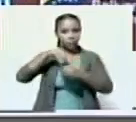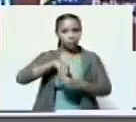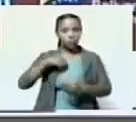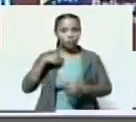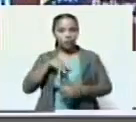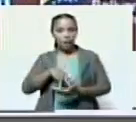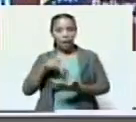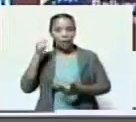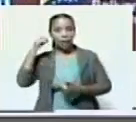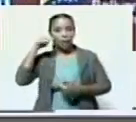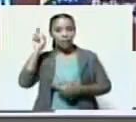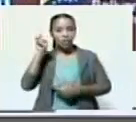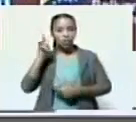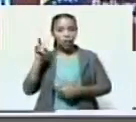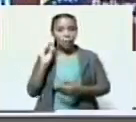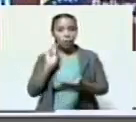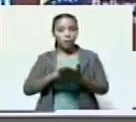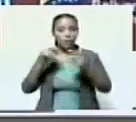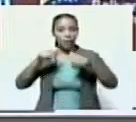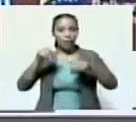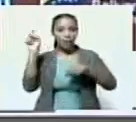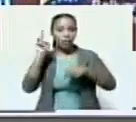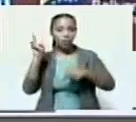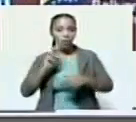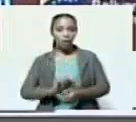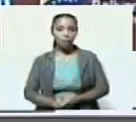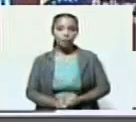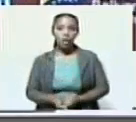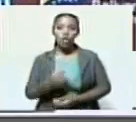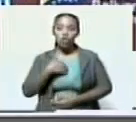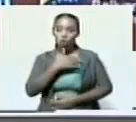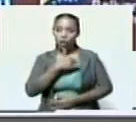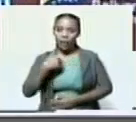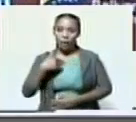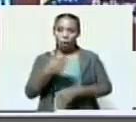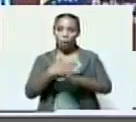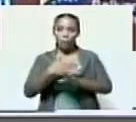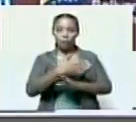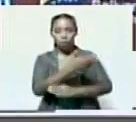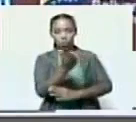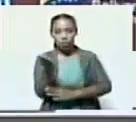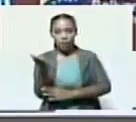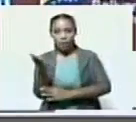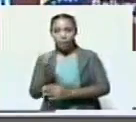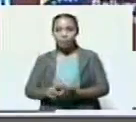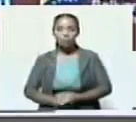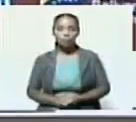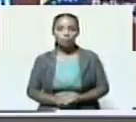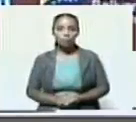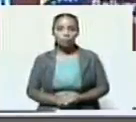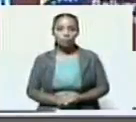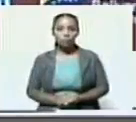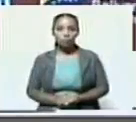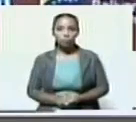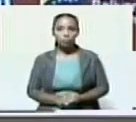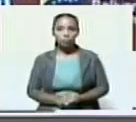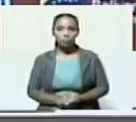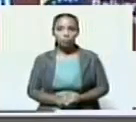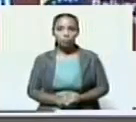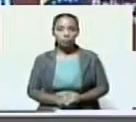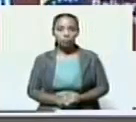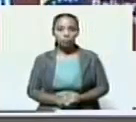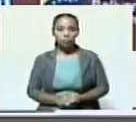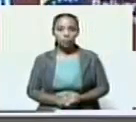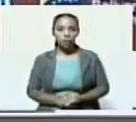pretender, repito, instalarse en Venezuela. Yo quisiera compartir con todos ustedes, por